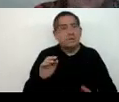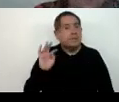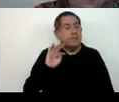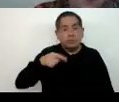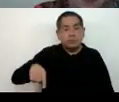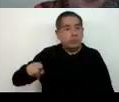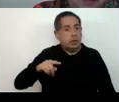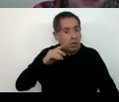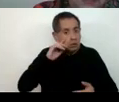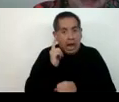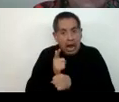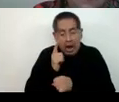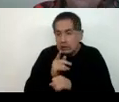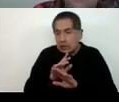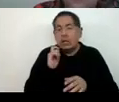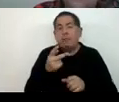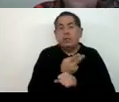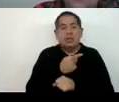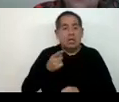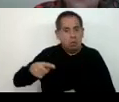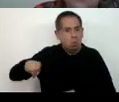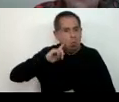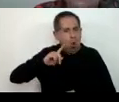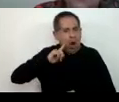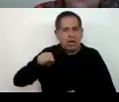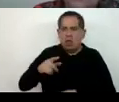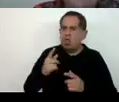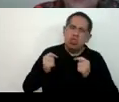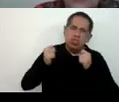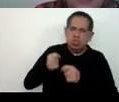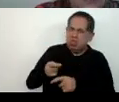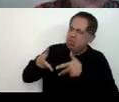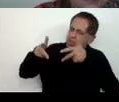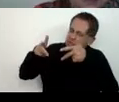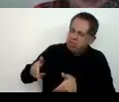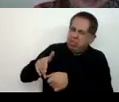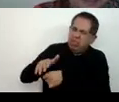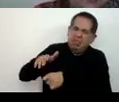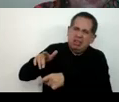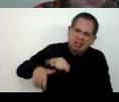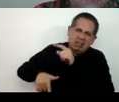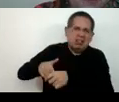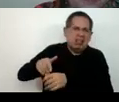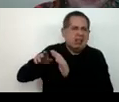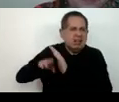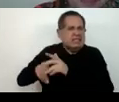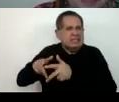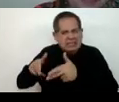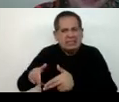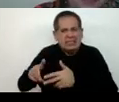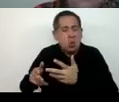que se les practica esta técnica, muchas